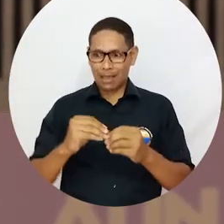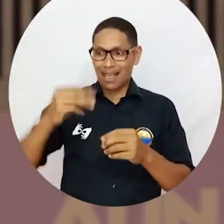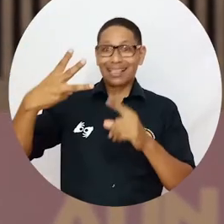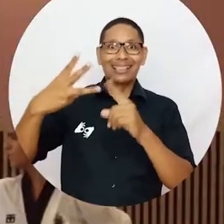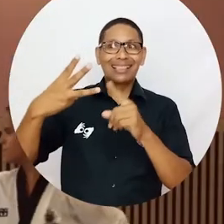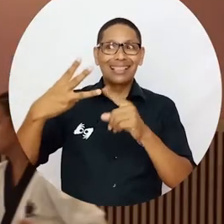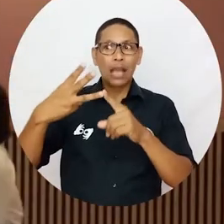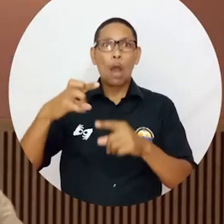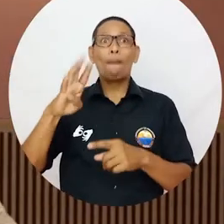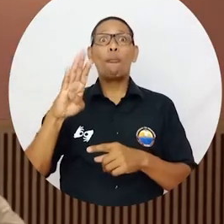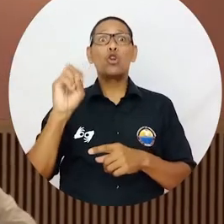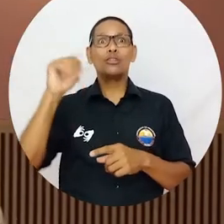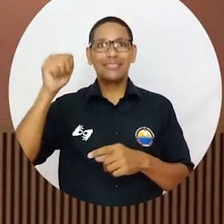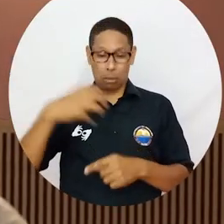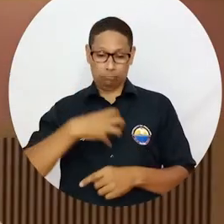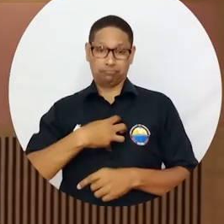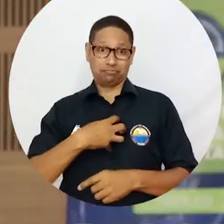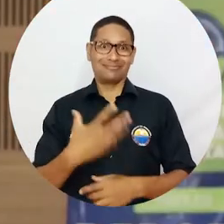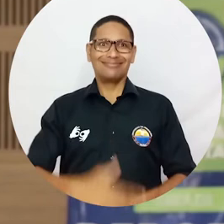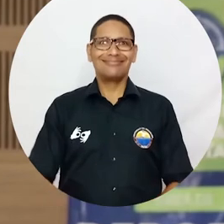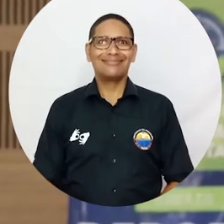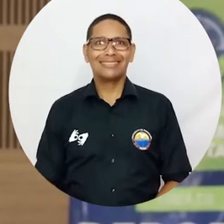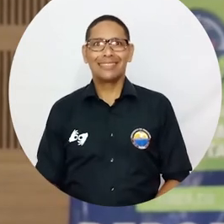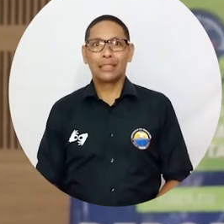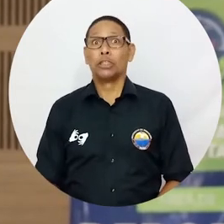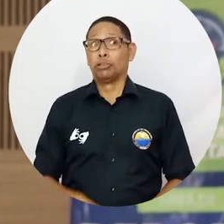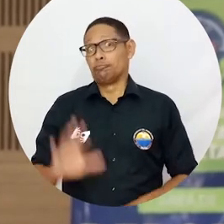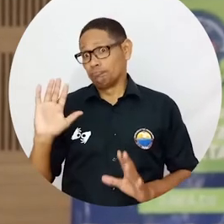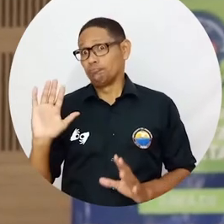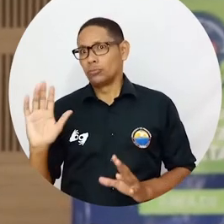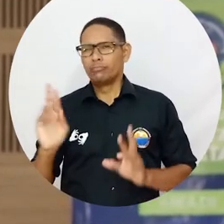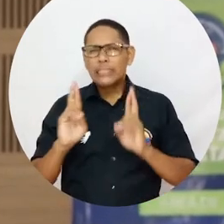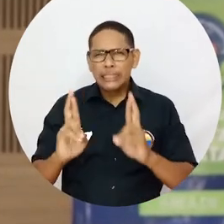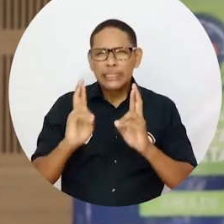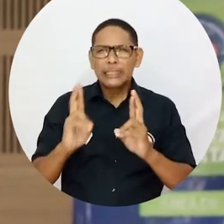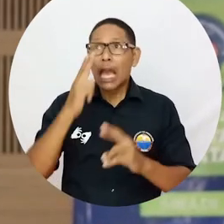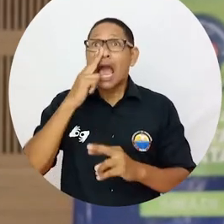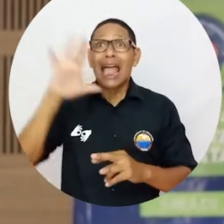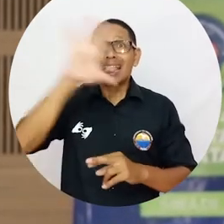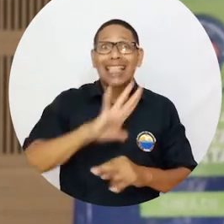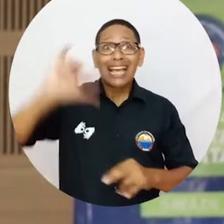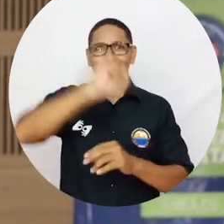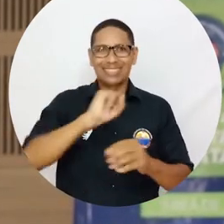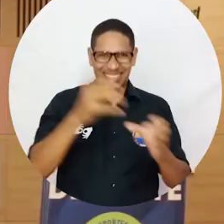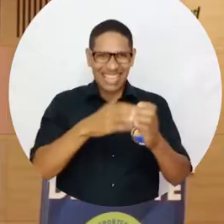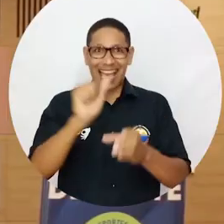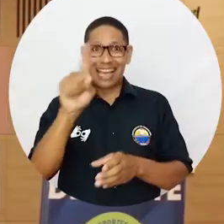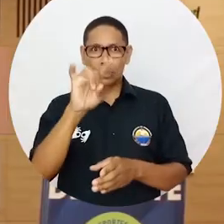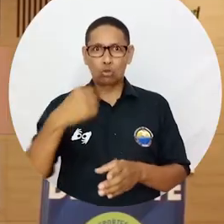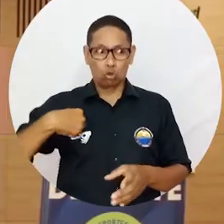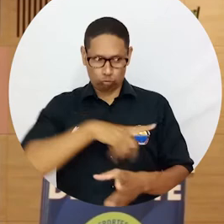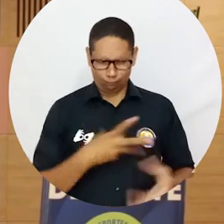se llevó la insignia de bronce. Pues esperamos llegar a la nacional de ASCUN y como equipo